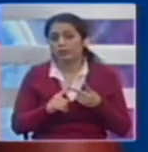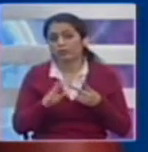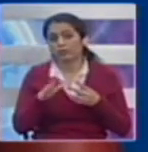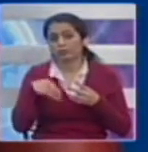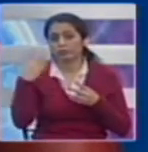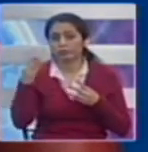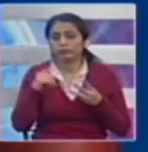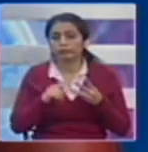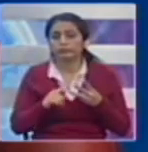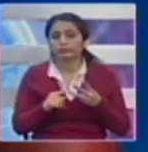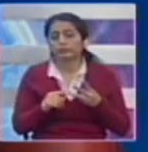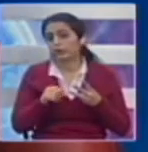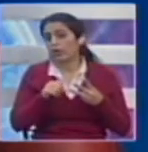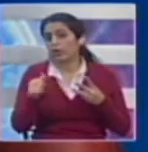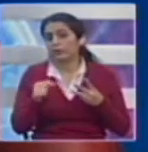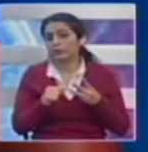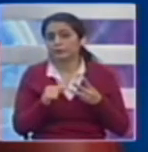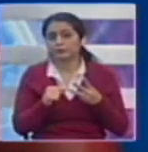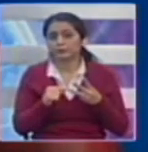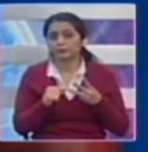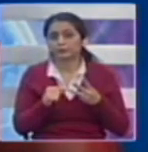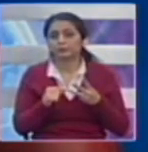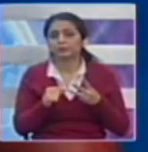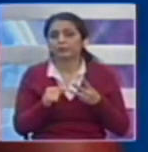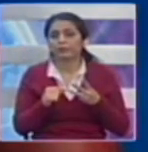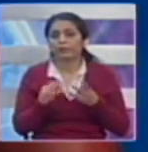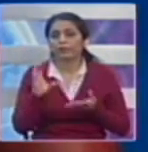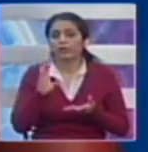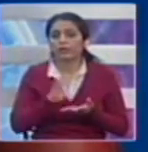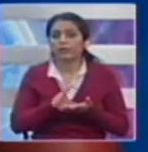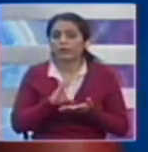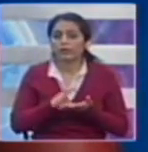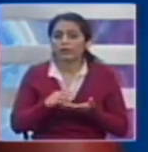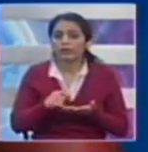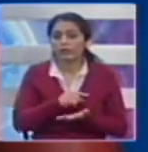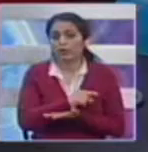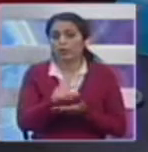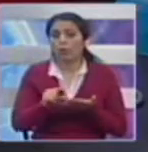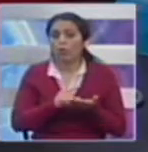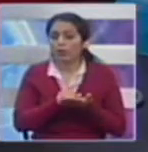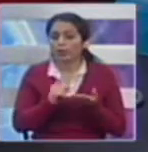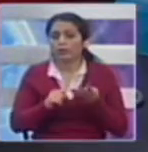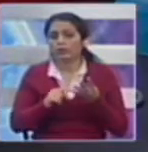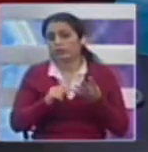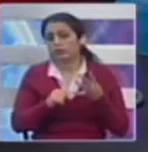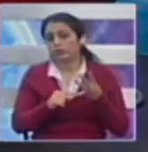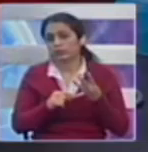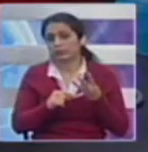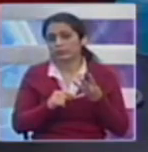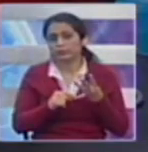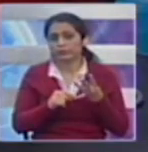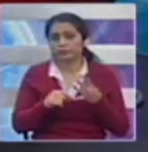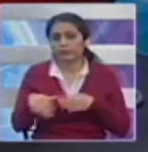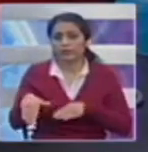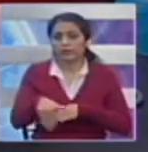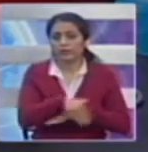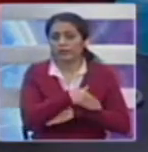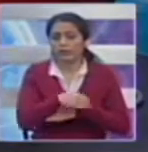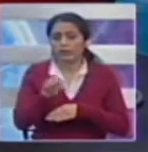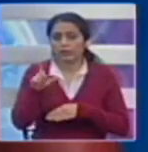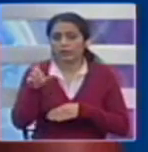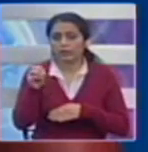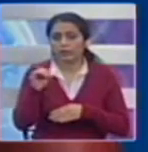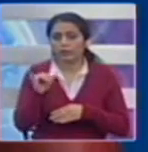2. Tenemos también el Central Guayas en la Bahía, tenemos el Hospital del Día, que queda en la calle Eloy Alfaro,